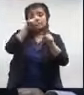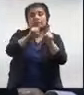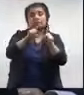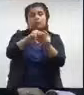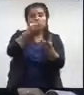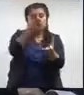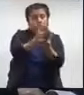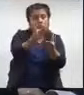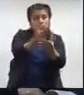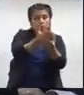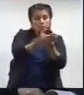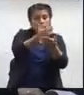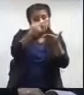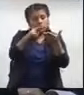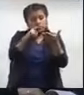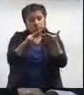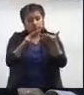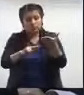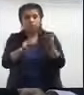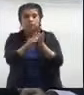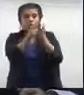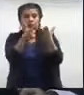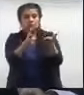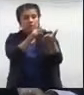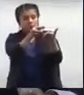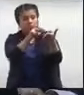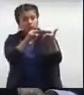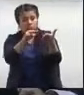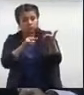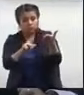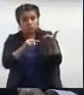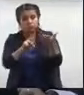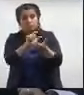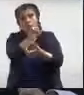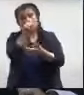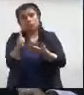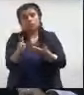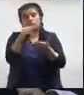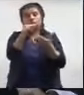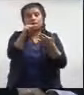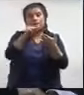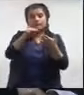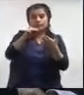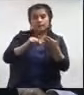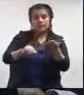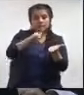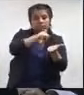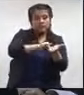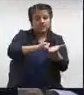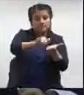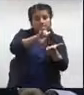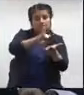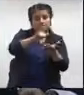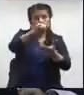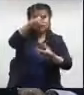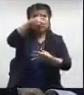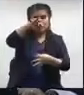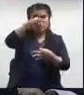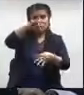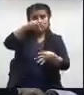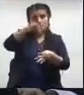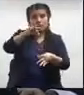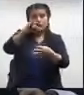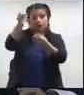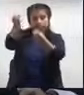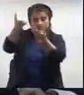encuadernación y revisión de obras, libros de texto, suplementos y otros productos impresos y editoriales que le